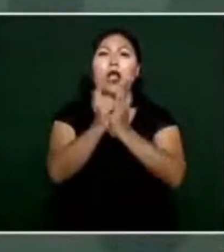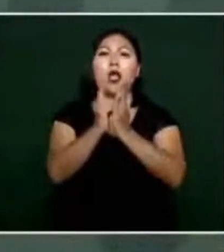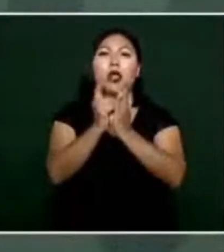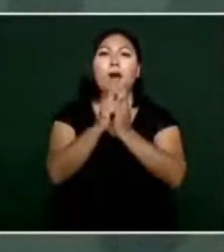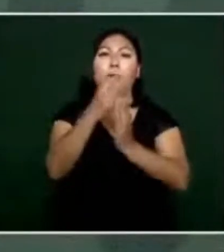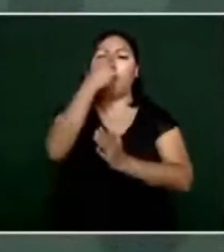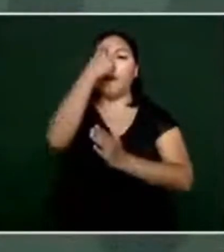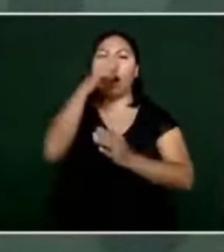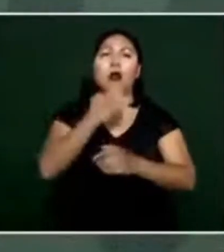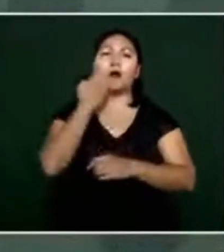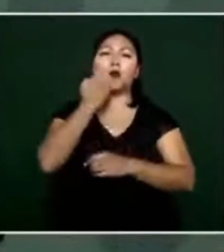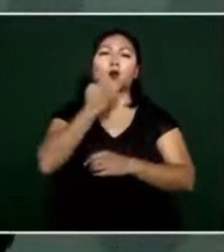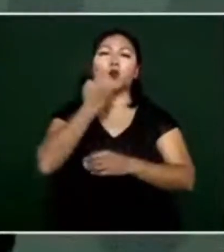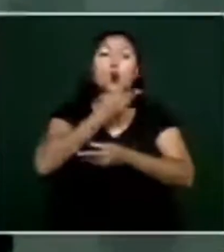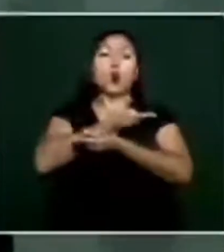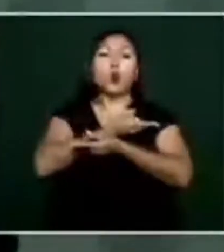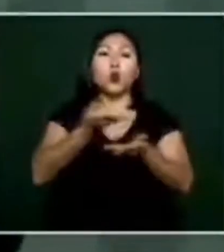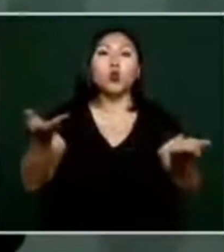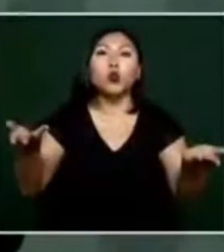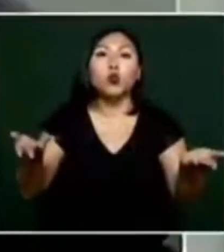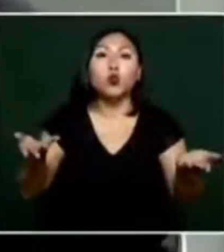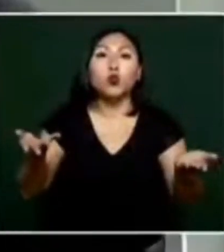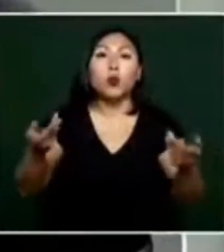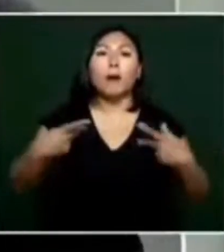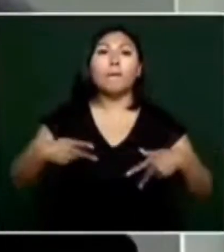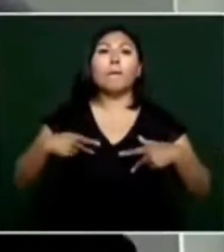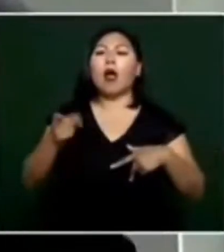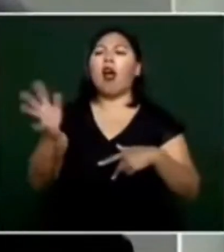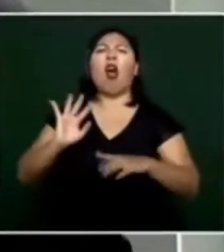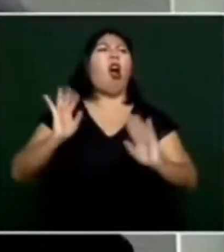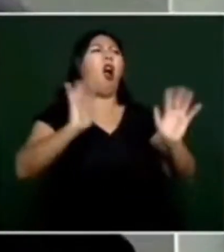apenas los presentaron de inmediato.